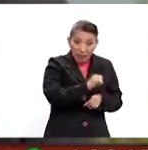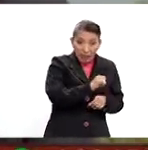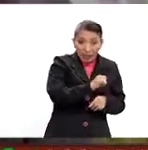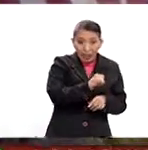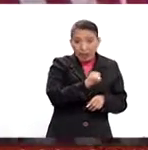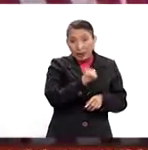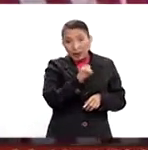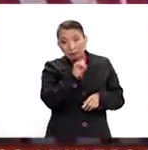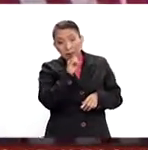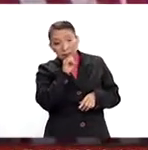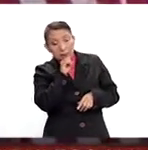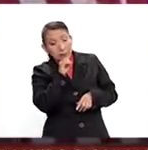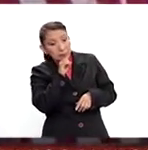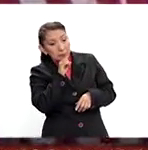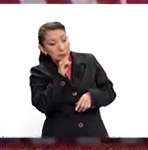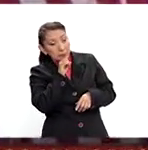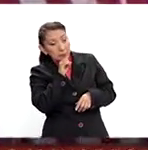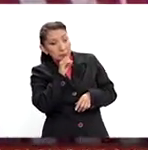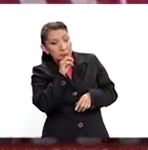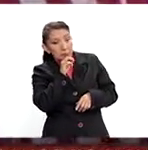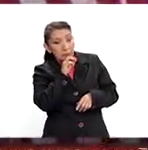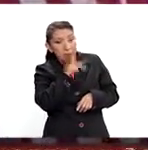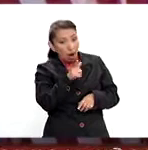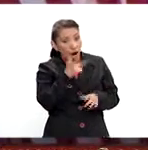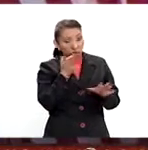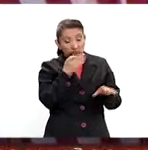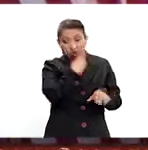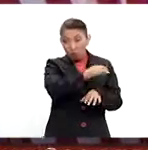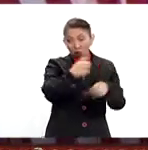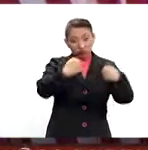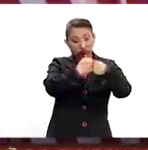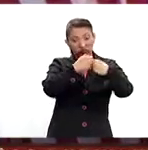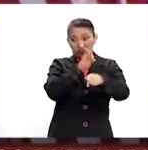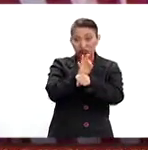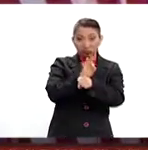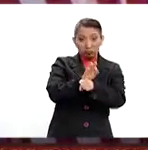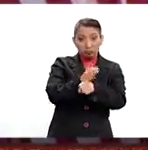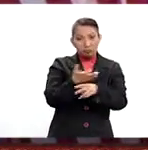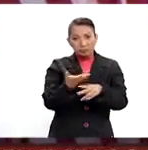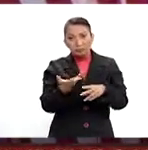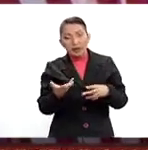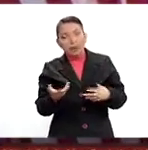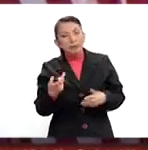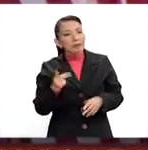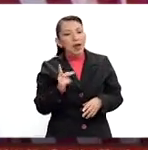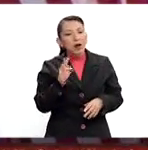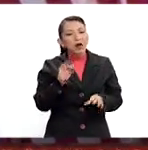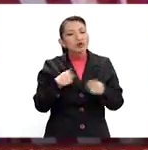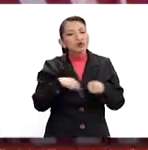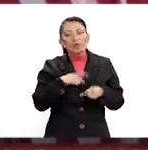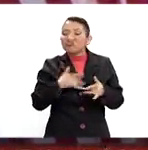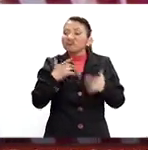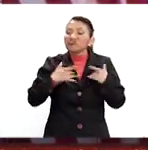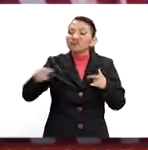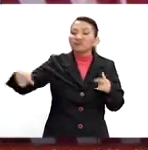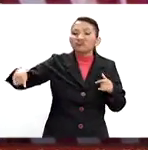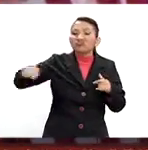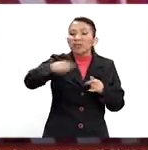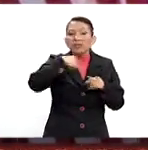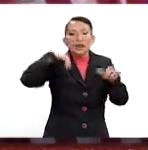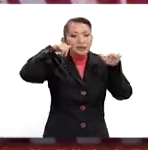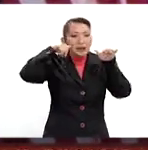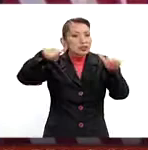la mejor manera de defender su frontera, ¿no? Pero al final, esto cómo lo vivimos en términos de niveles